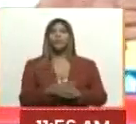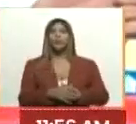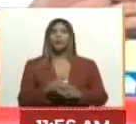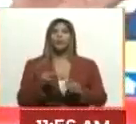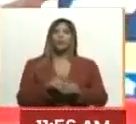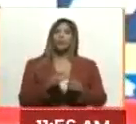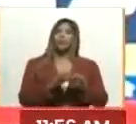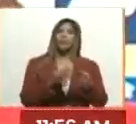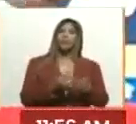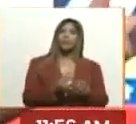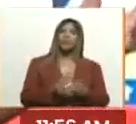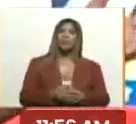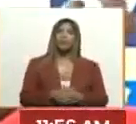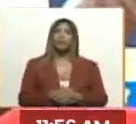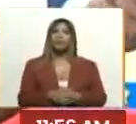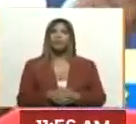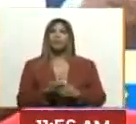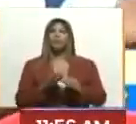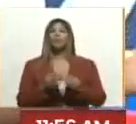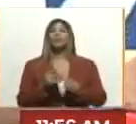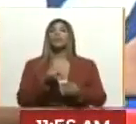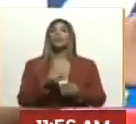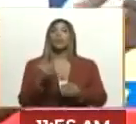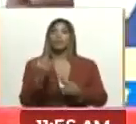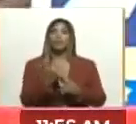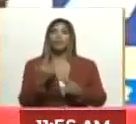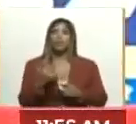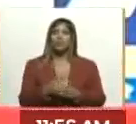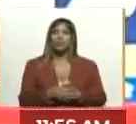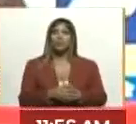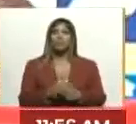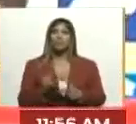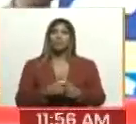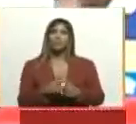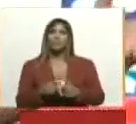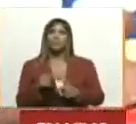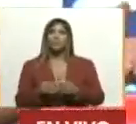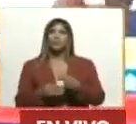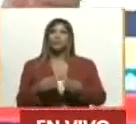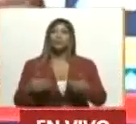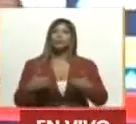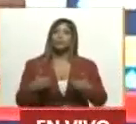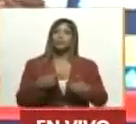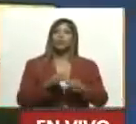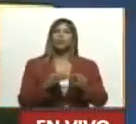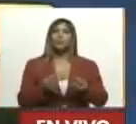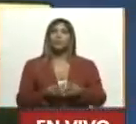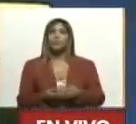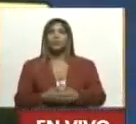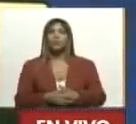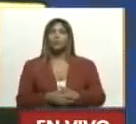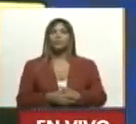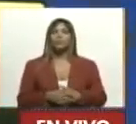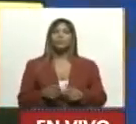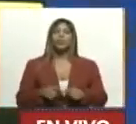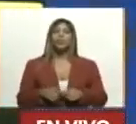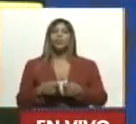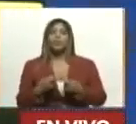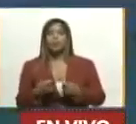familia. La familia es parte también de este chantaje, o sea, hacer sufrir a la familia, hacértelo